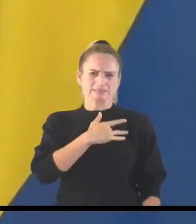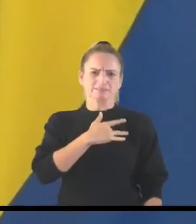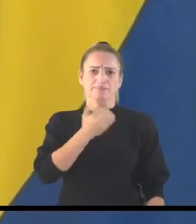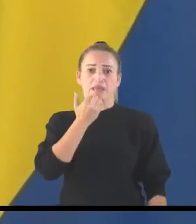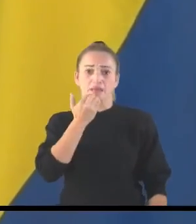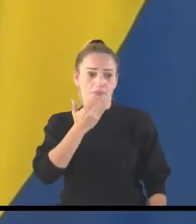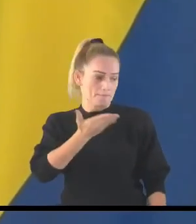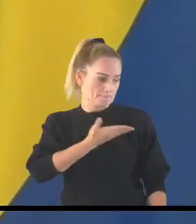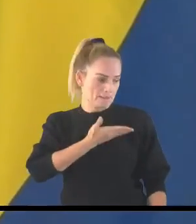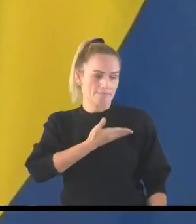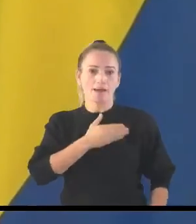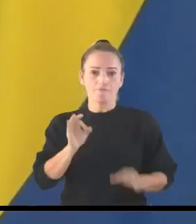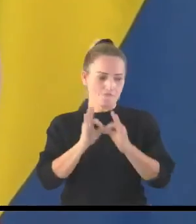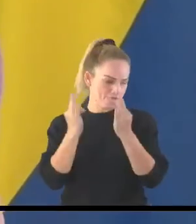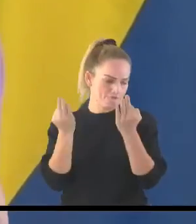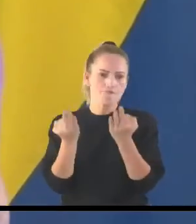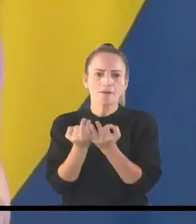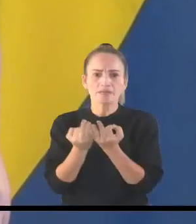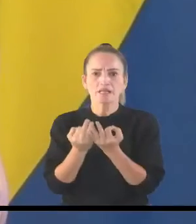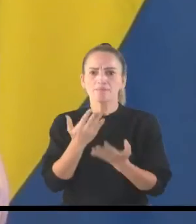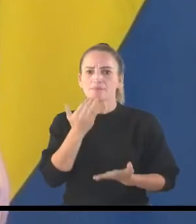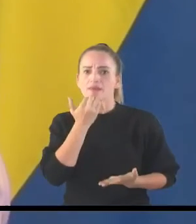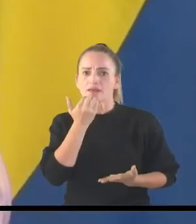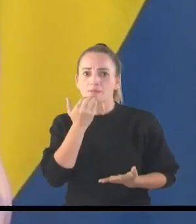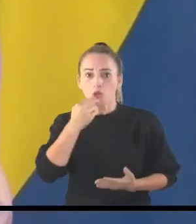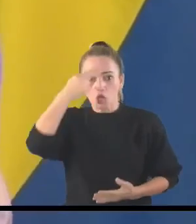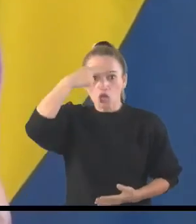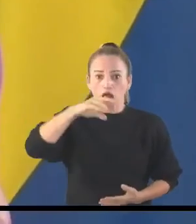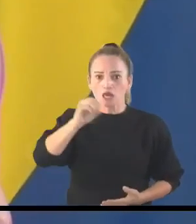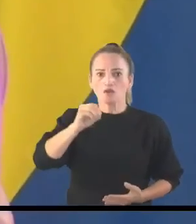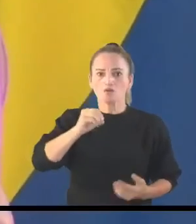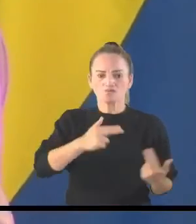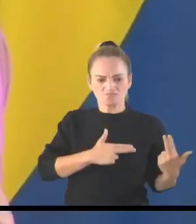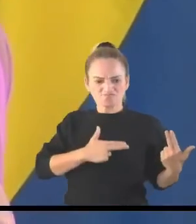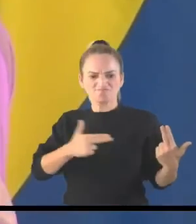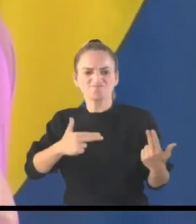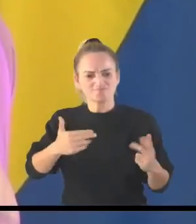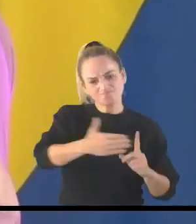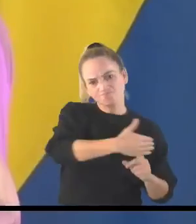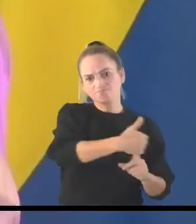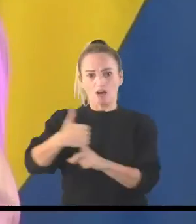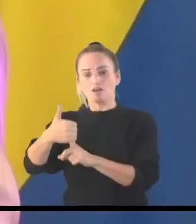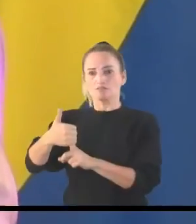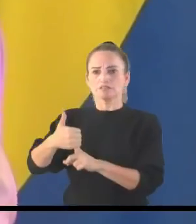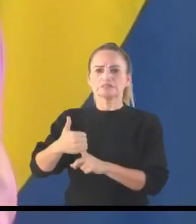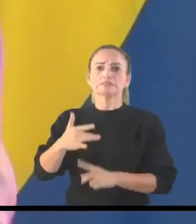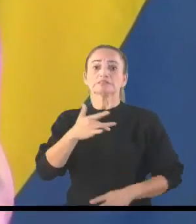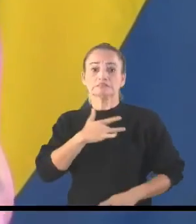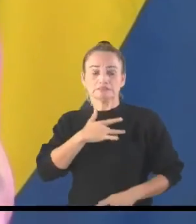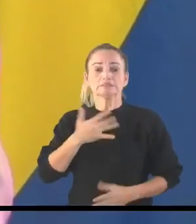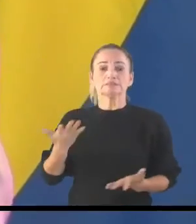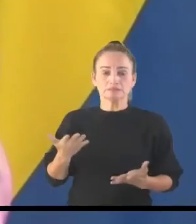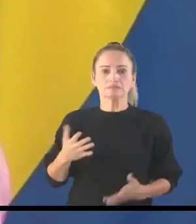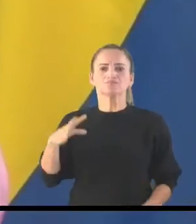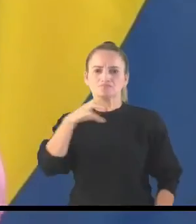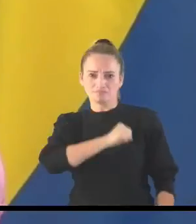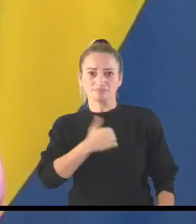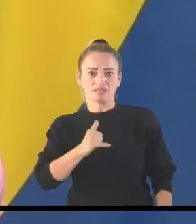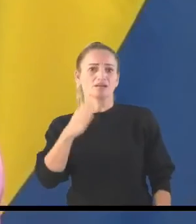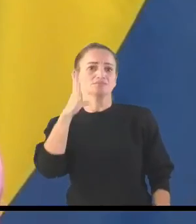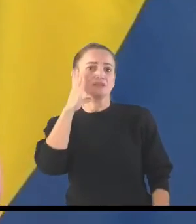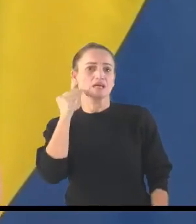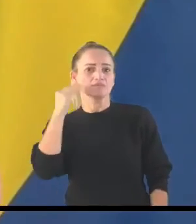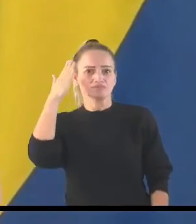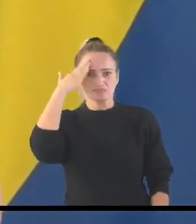que vive una mamá para evitar que su hijo no sea reclutado por un grupo armado, sé del